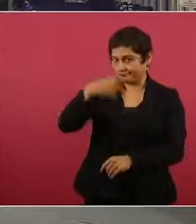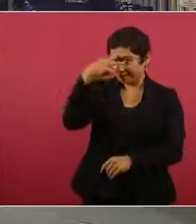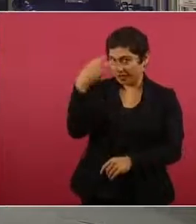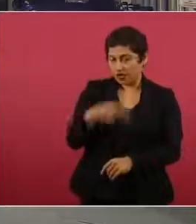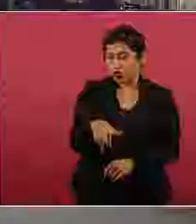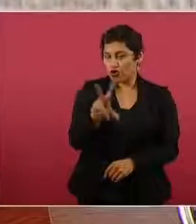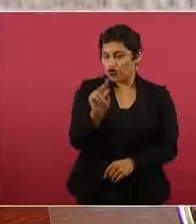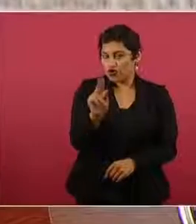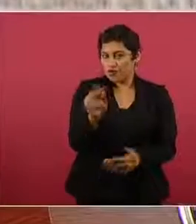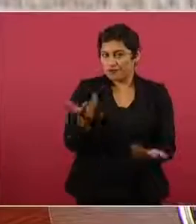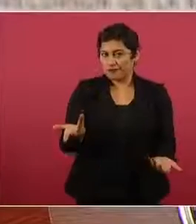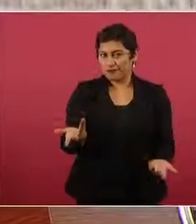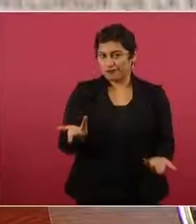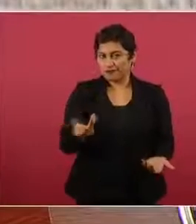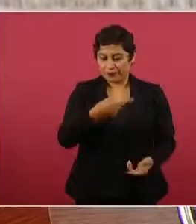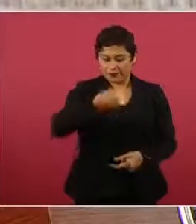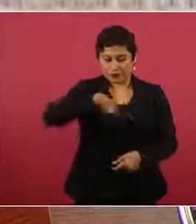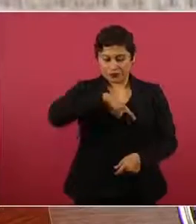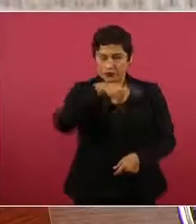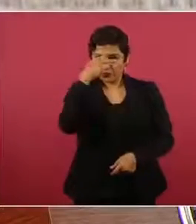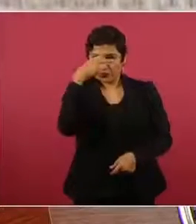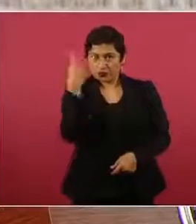tener problemas.